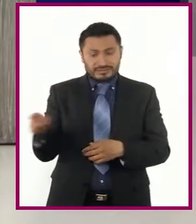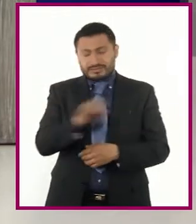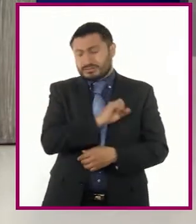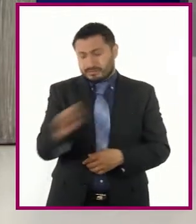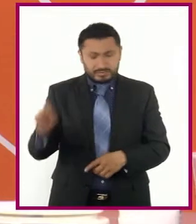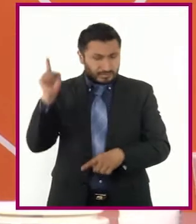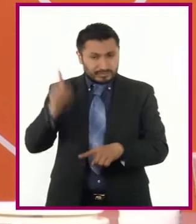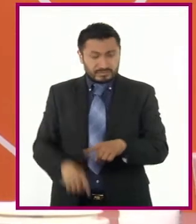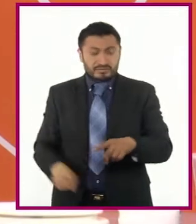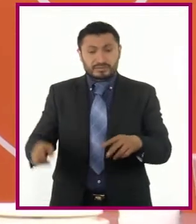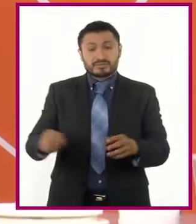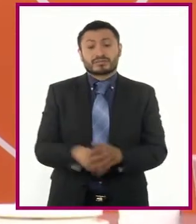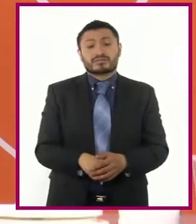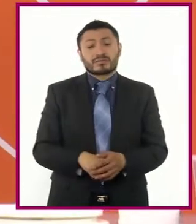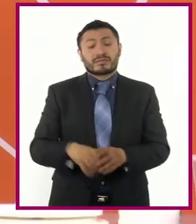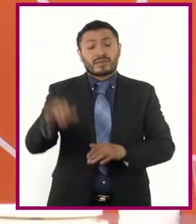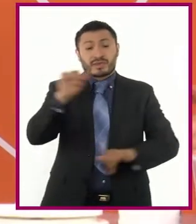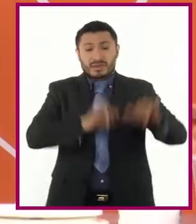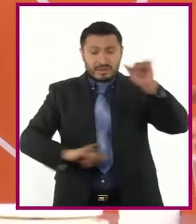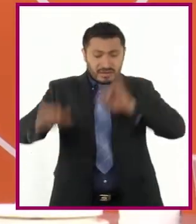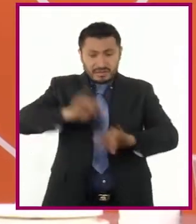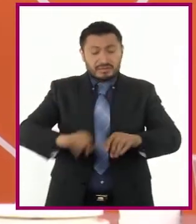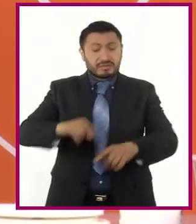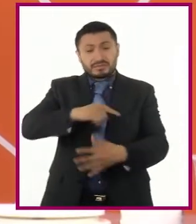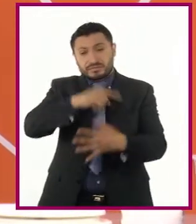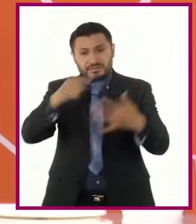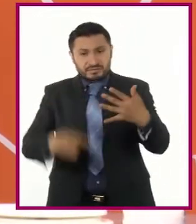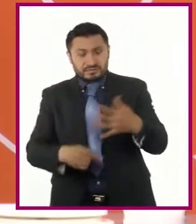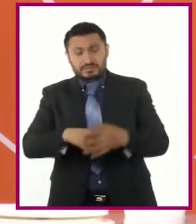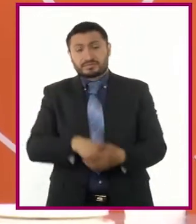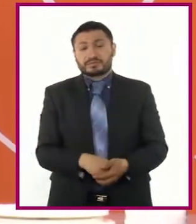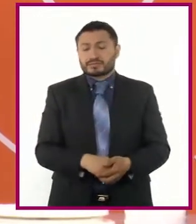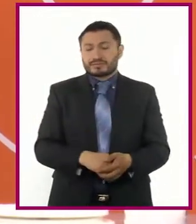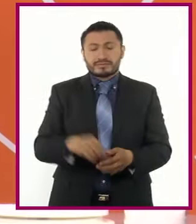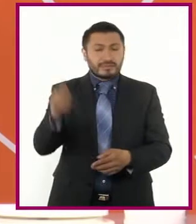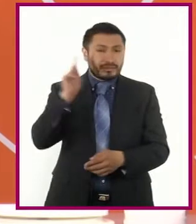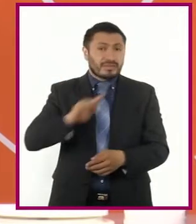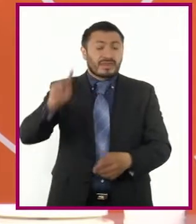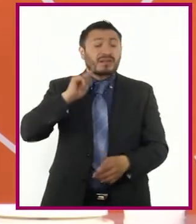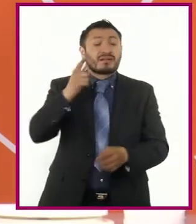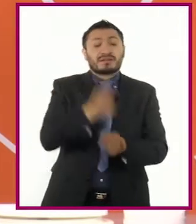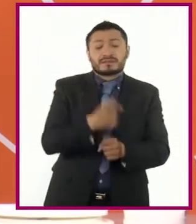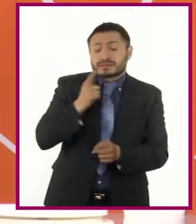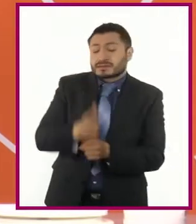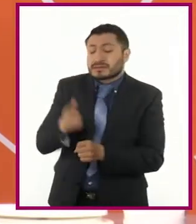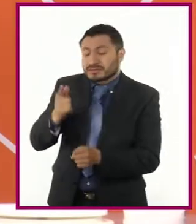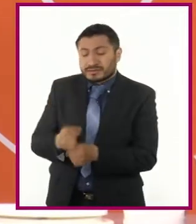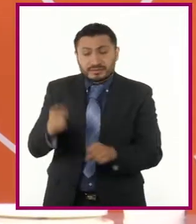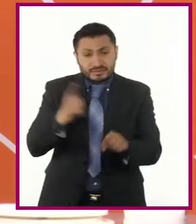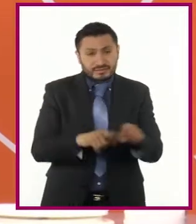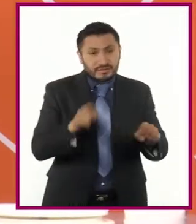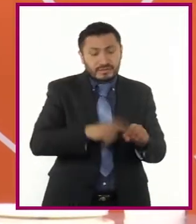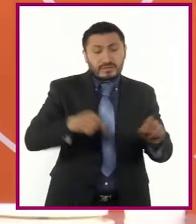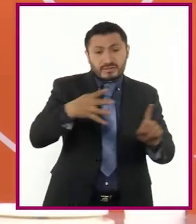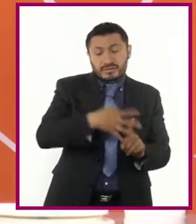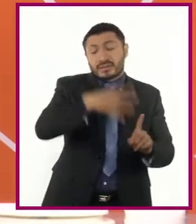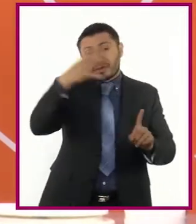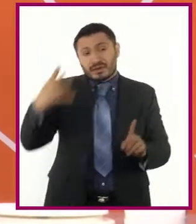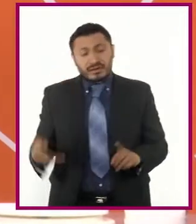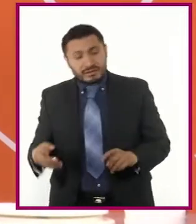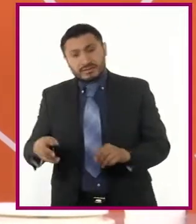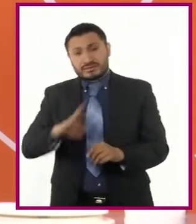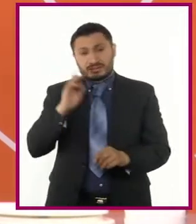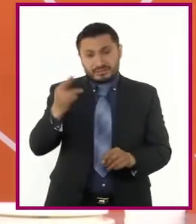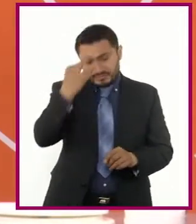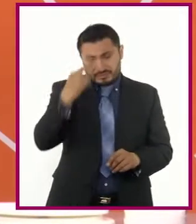7 disoluciones de agua, azúcar y un toque de colorante. Con ello podemos distinguir la separación de los colores del arco iris. Recuerden contar